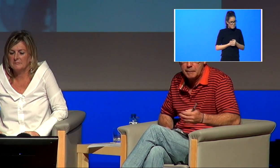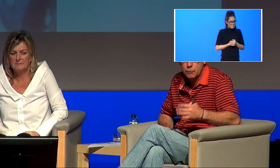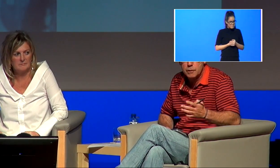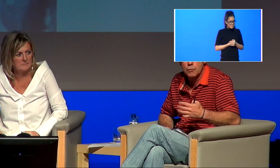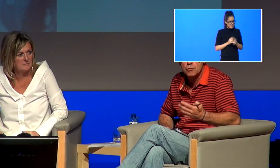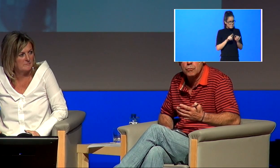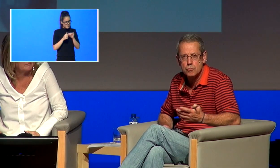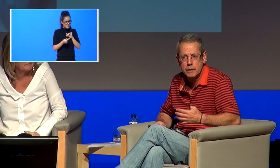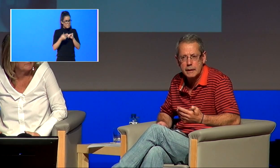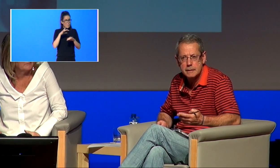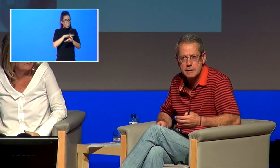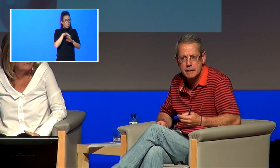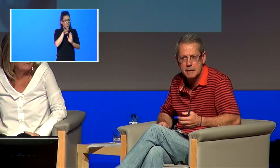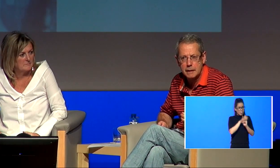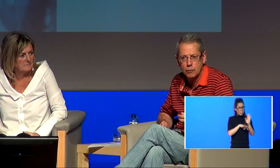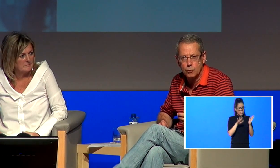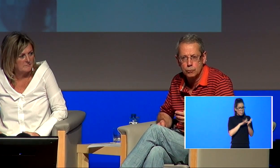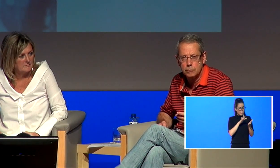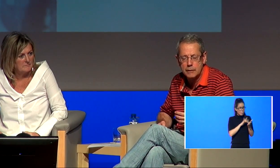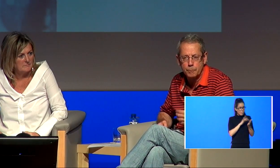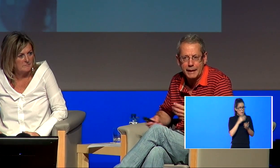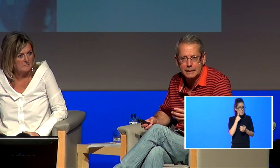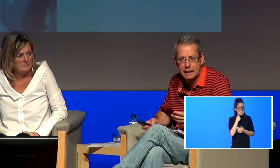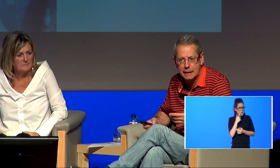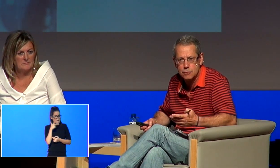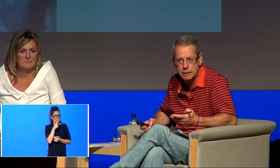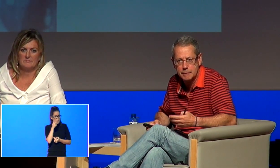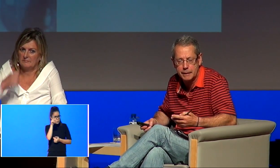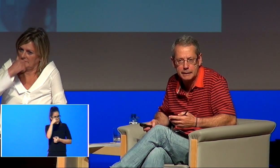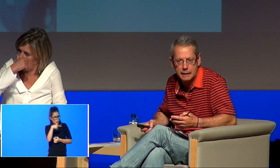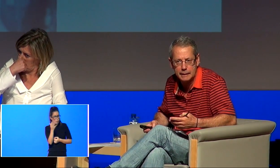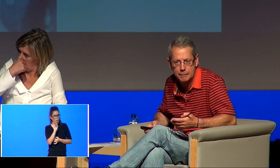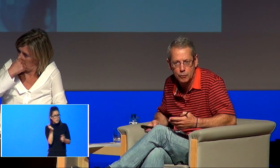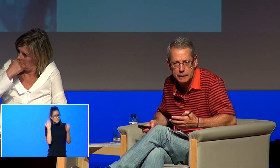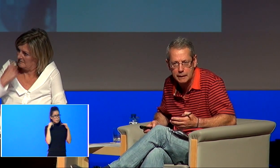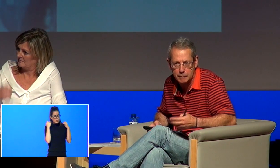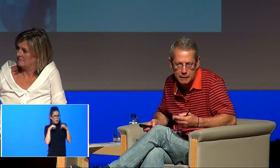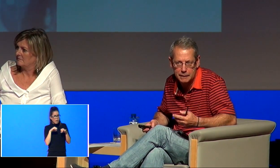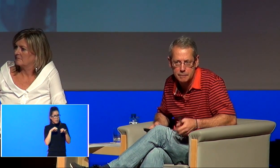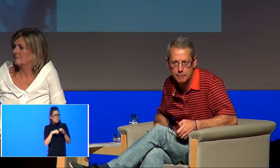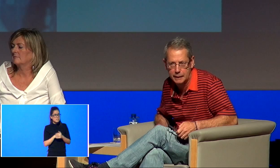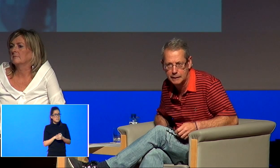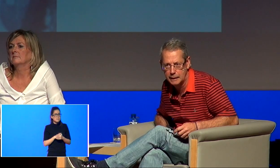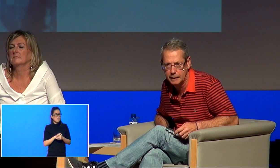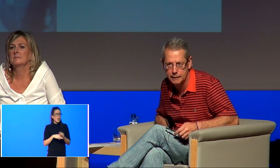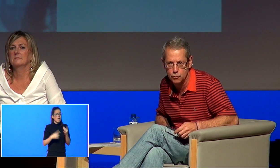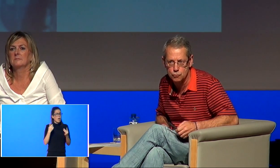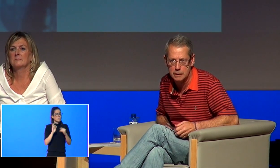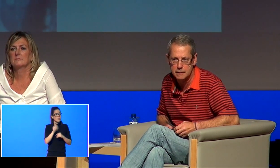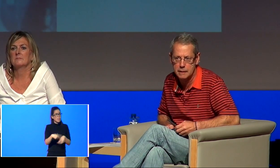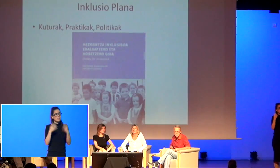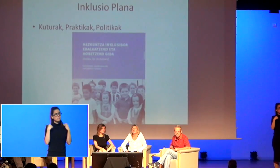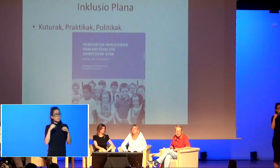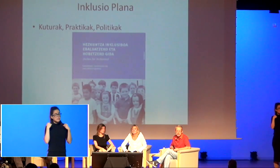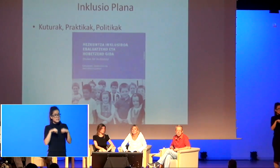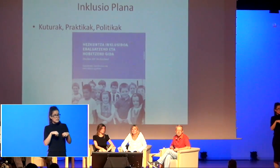da, ikusteko zure ikastetxian bazelako kultura edo praktikak, kasu honetan praktikak eta politikak, baina batez be praktikak egiten dozu zan, ez